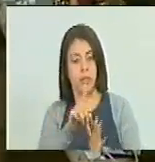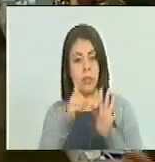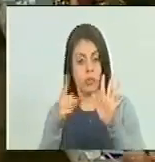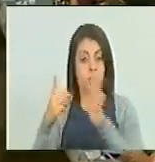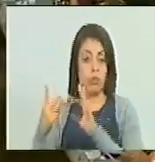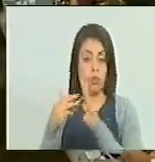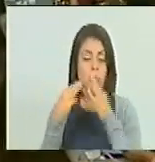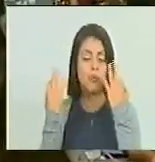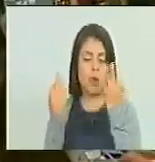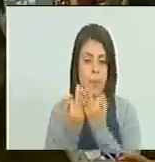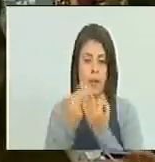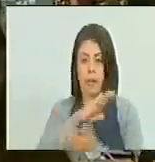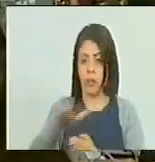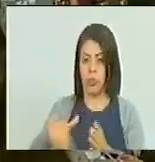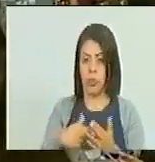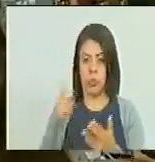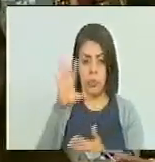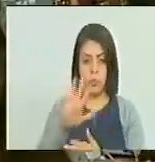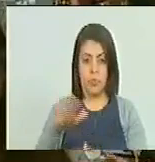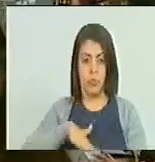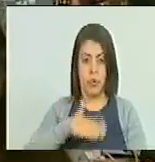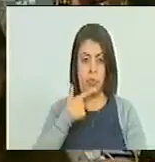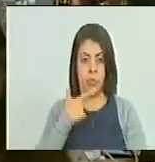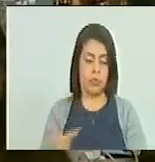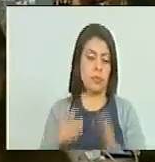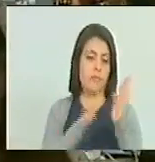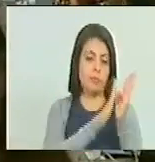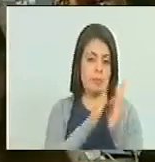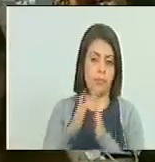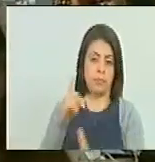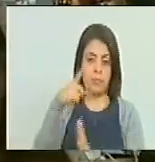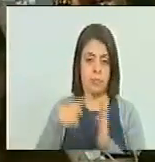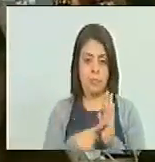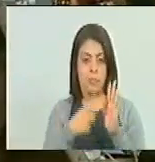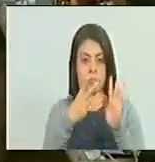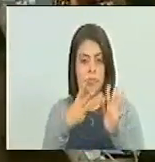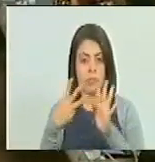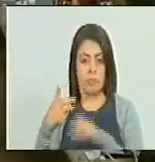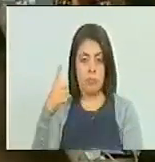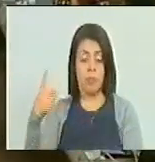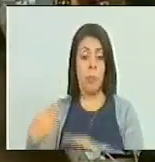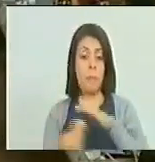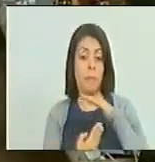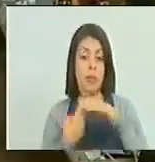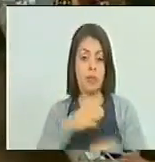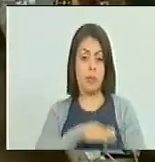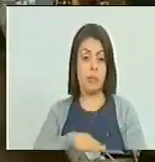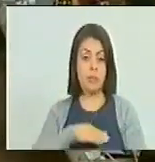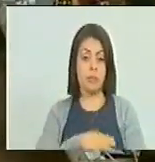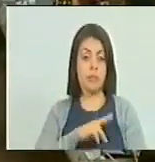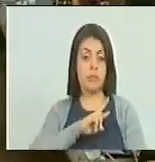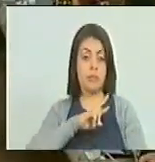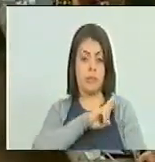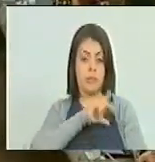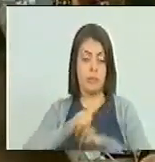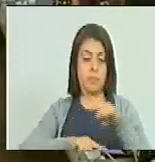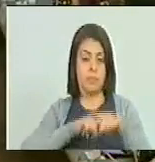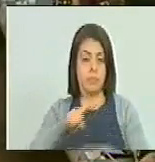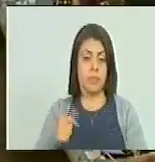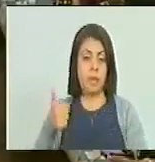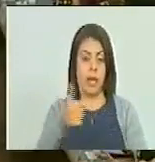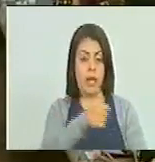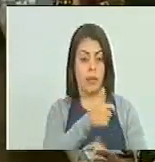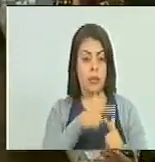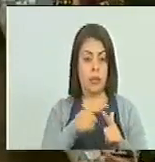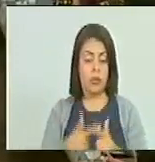2.947.168 familias en el territorio nacional. Podemos decir que están organizadas 1.881 bases de Misiones con sus direcciones colectivas en cada